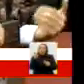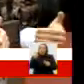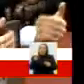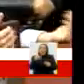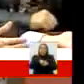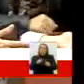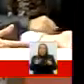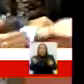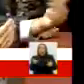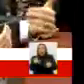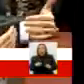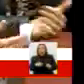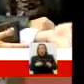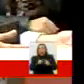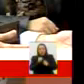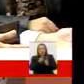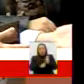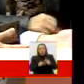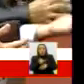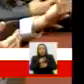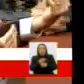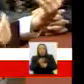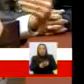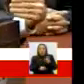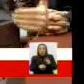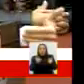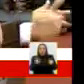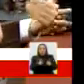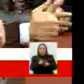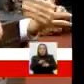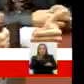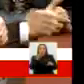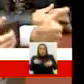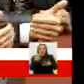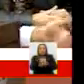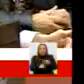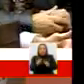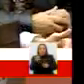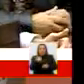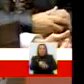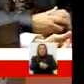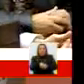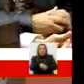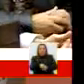Pero ahora se ha interpretado el reglamento de una manera tal que ahora también el Pleno puede exonerar de la doble votación.